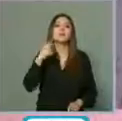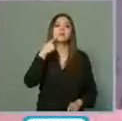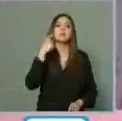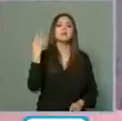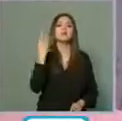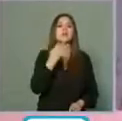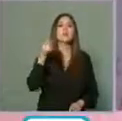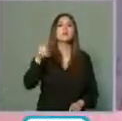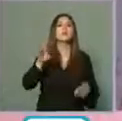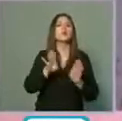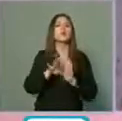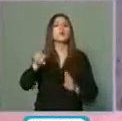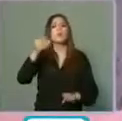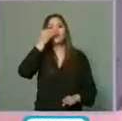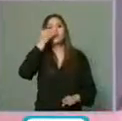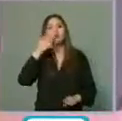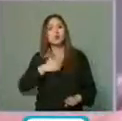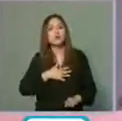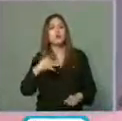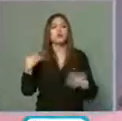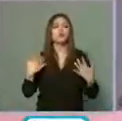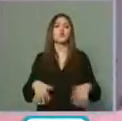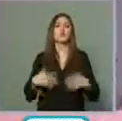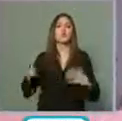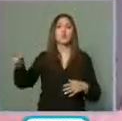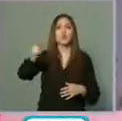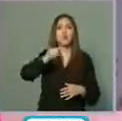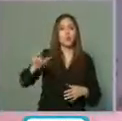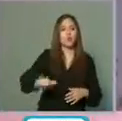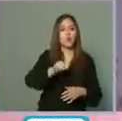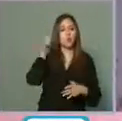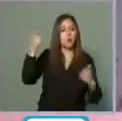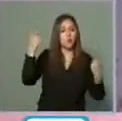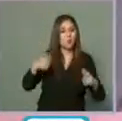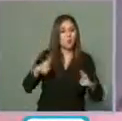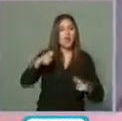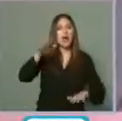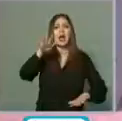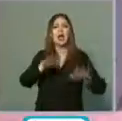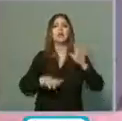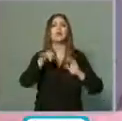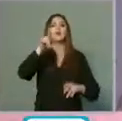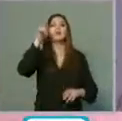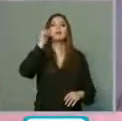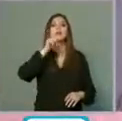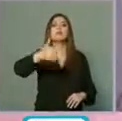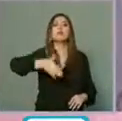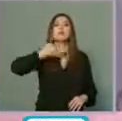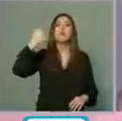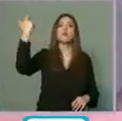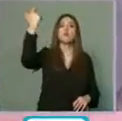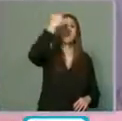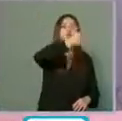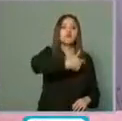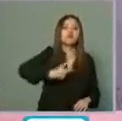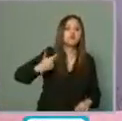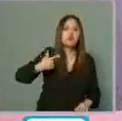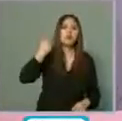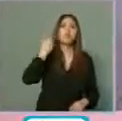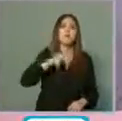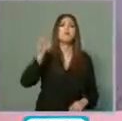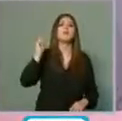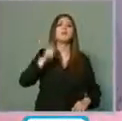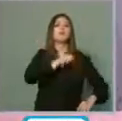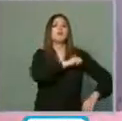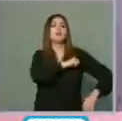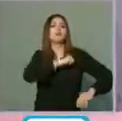inspirado en las fragancias de lujo. Y la verdad es que de repente no te puedes estar perfumando todo el tiempo, pero sí tener un rico